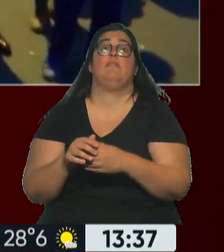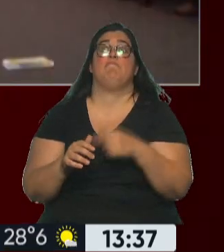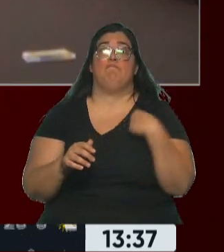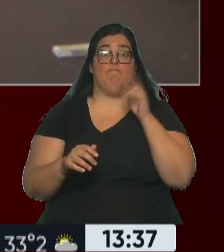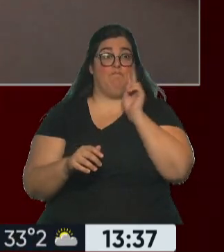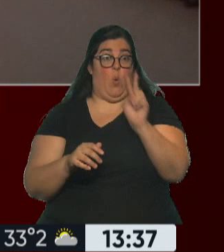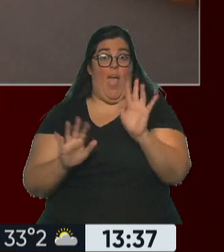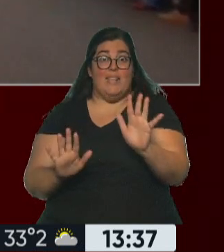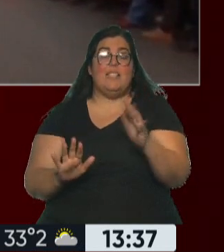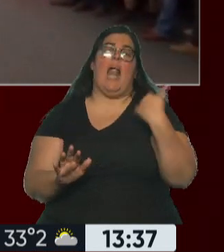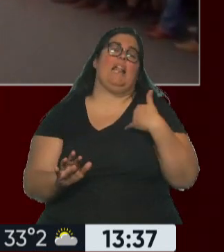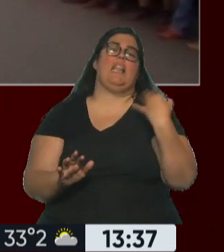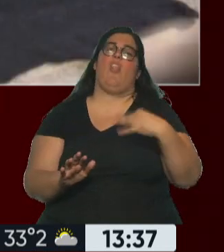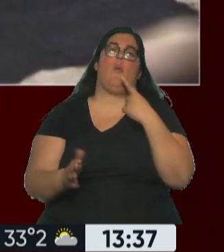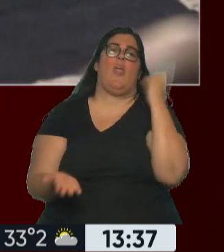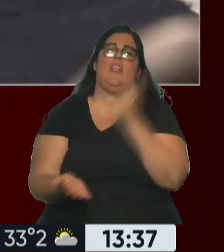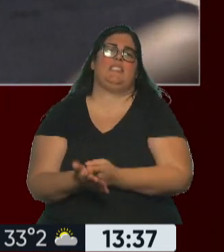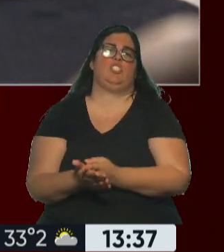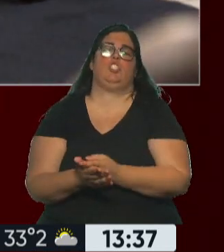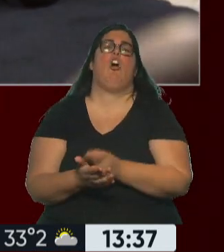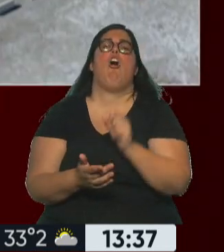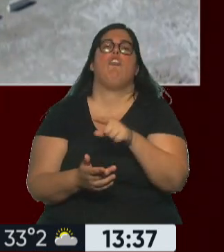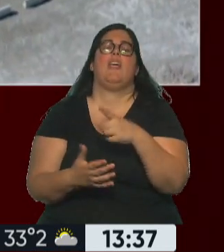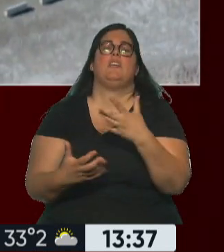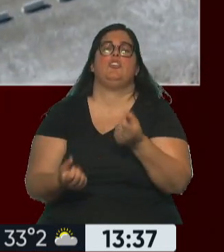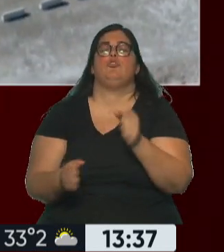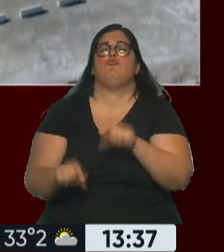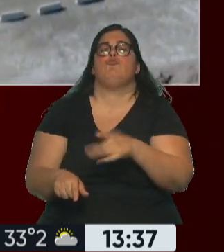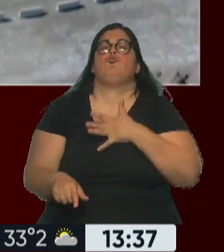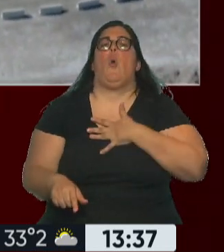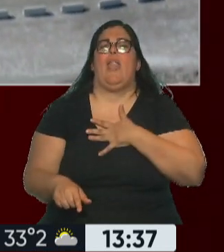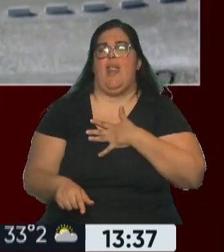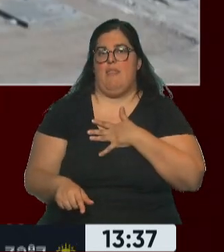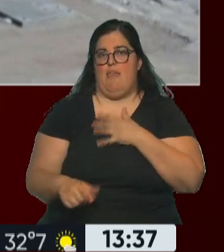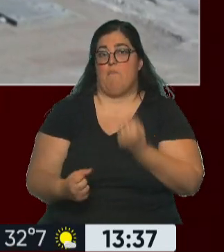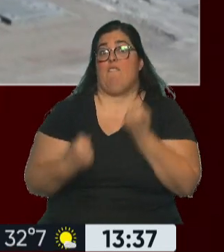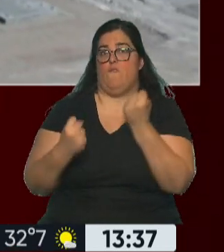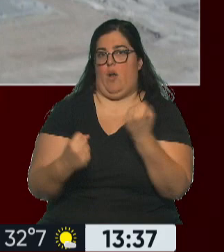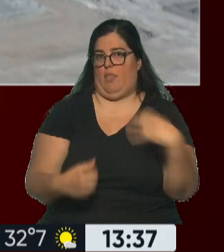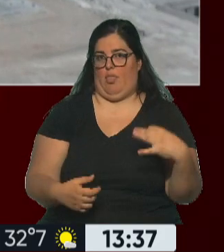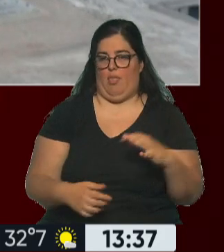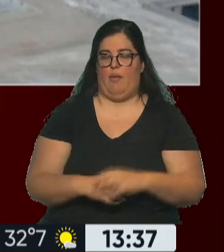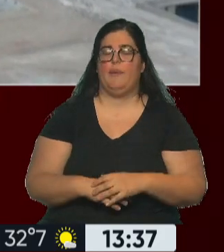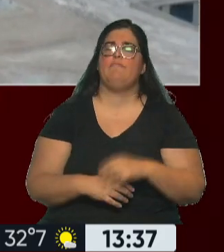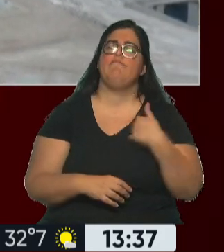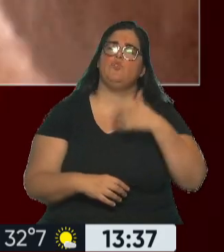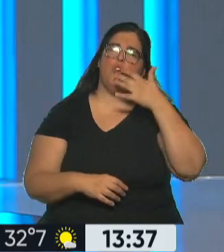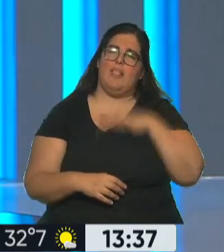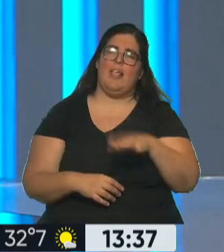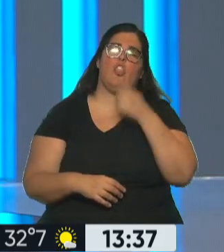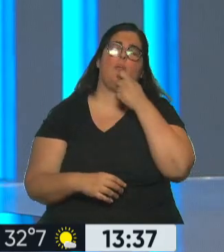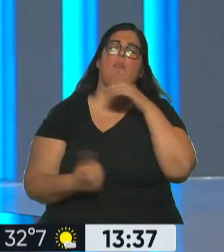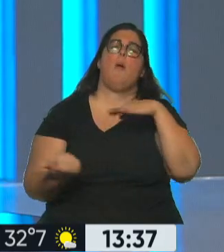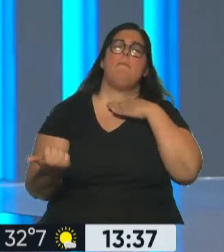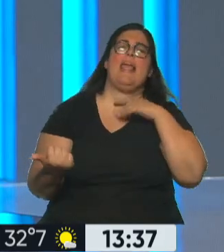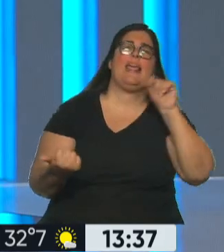política soberana mucho más robusta que la que efectivamente tiene. Y en ese contexto, bueno, entiendo que es bastante distinto, por ejemplo, el caso mexicano, que